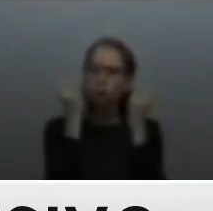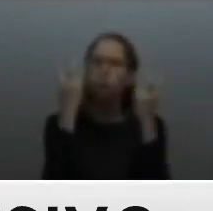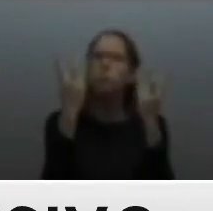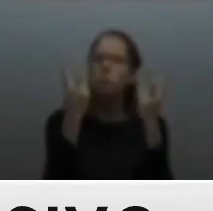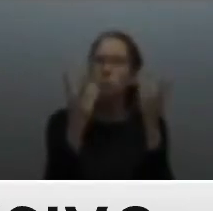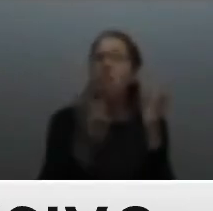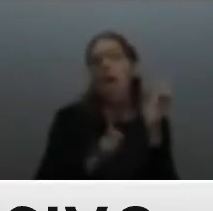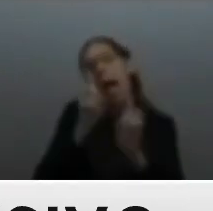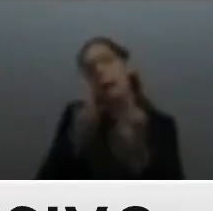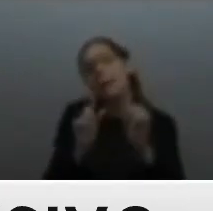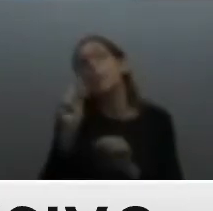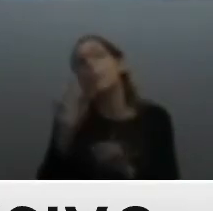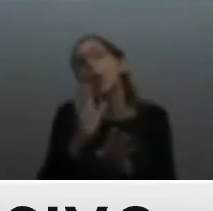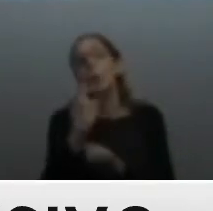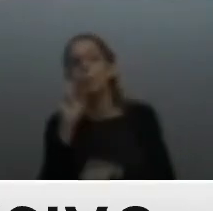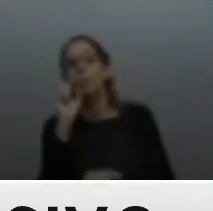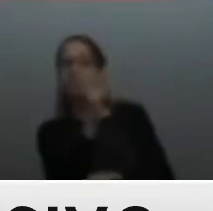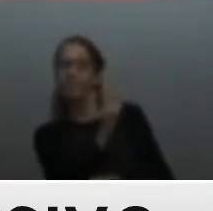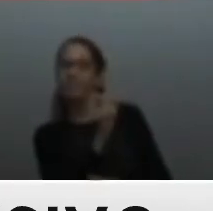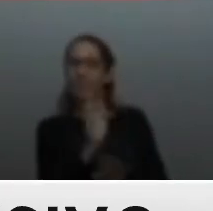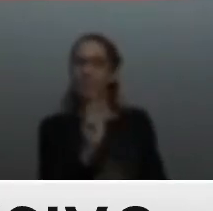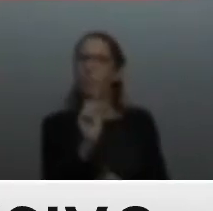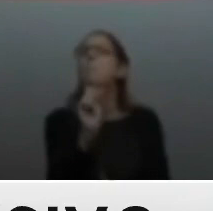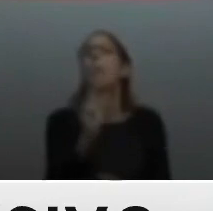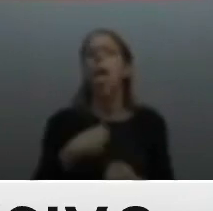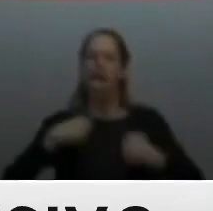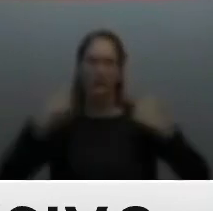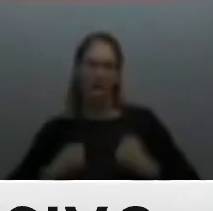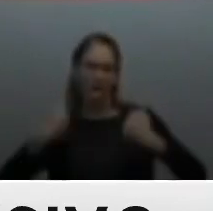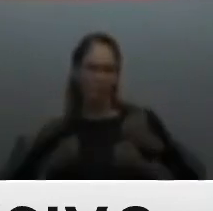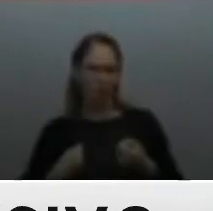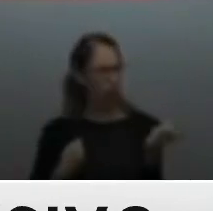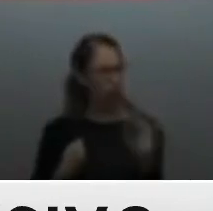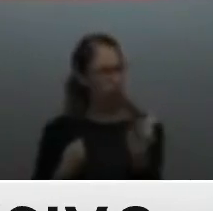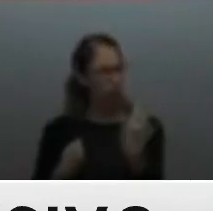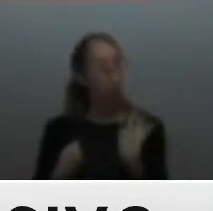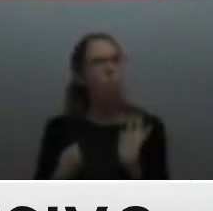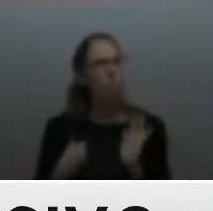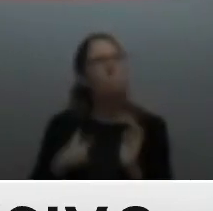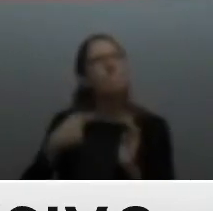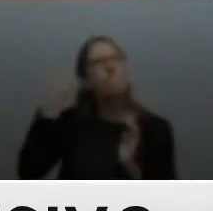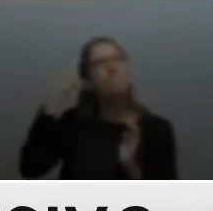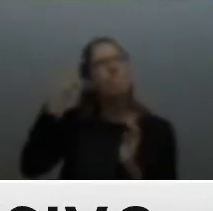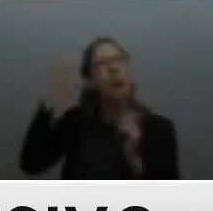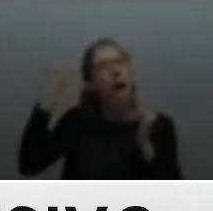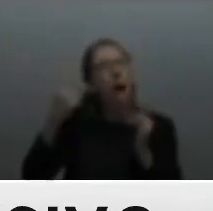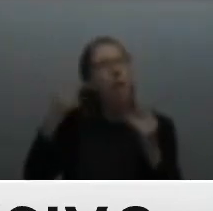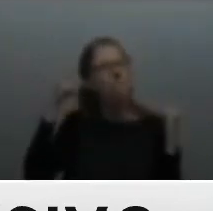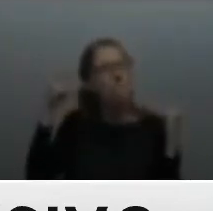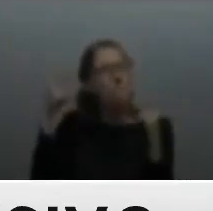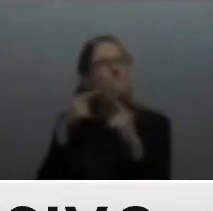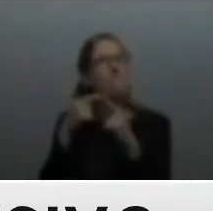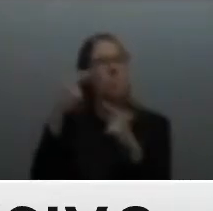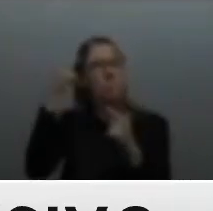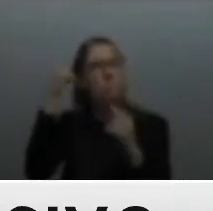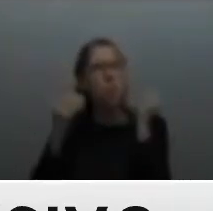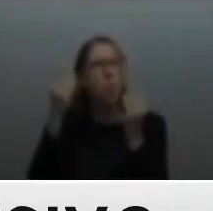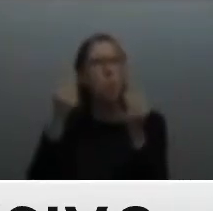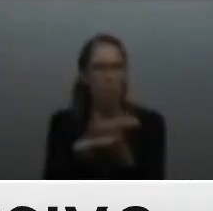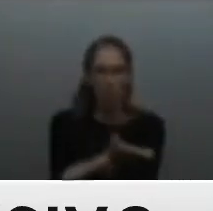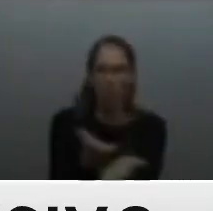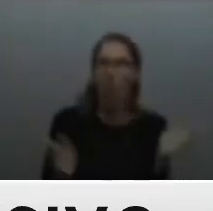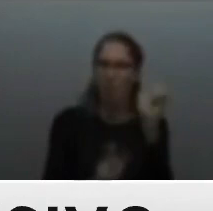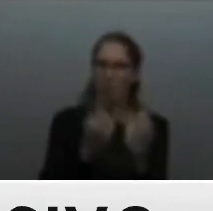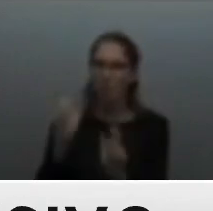públicos como privados. Ordenaron que no se usen más expresiones como la E, la X y el arroba, incluso en comunicaciones con